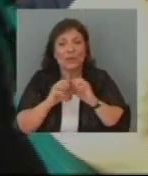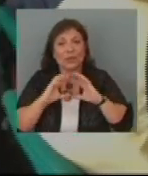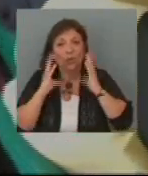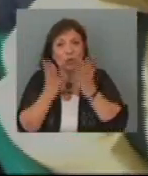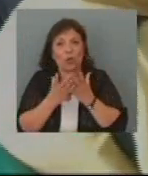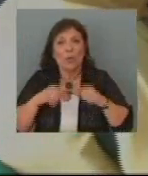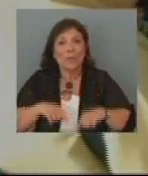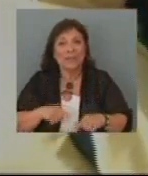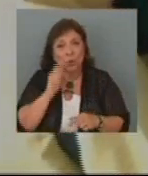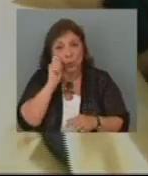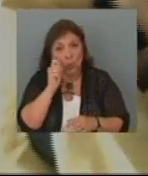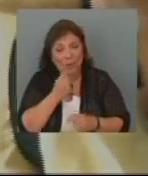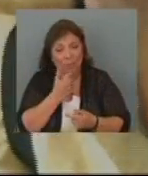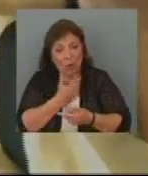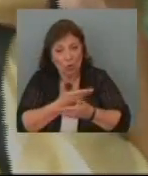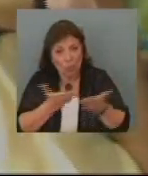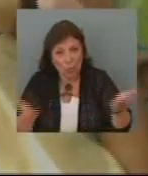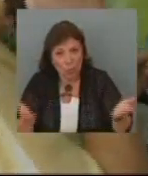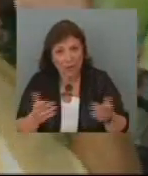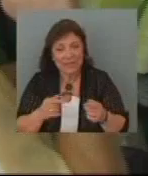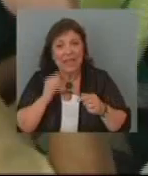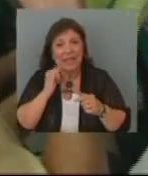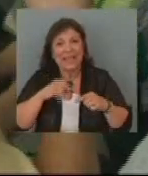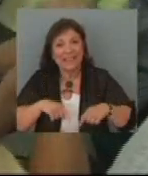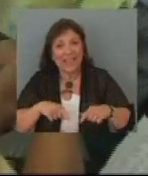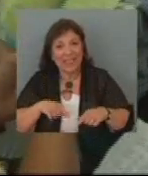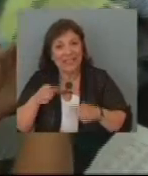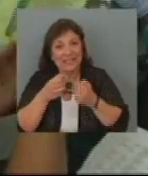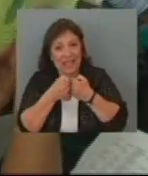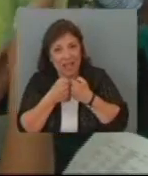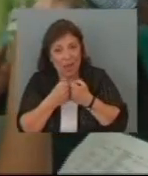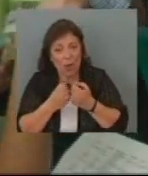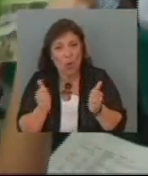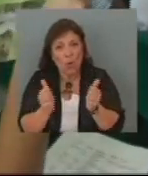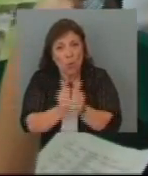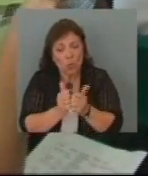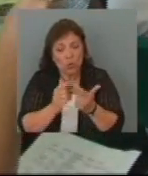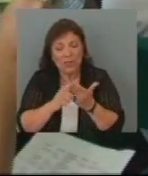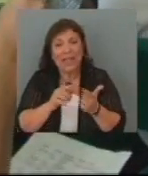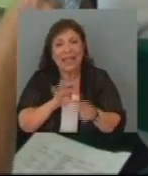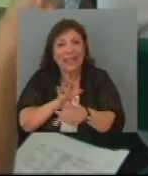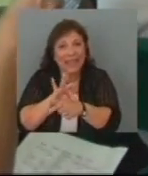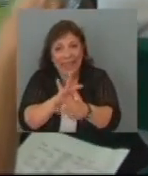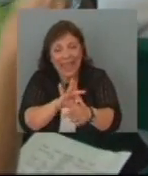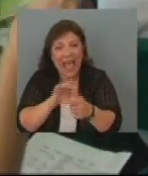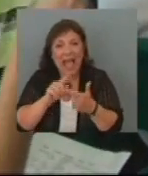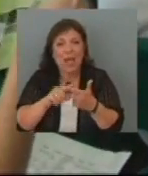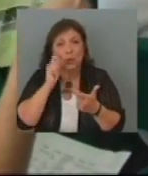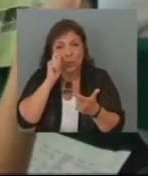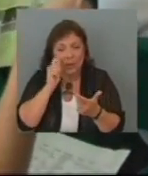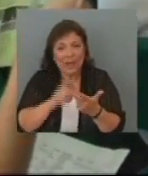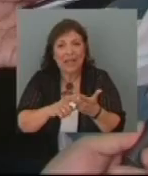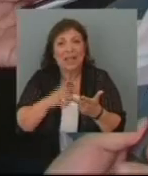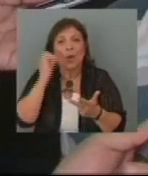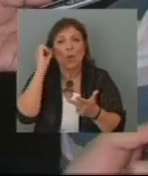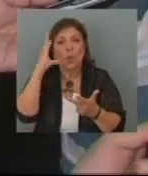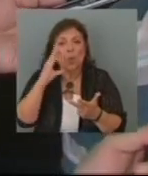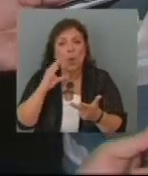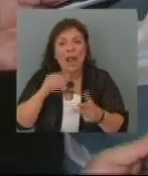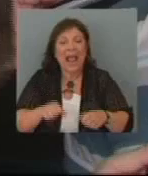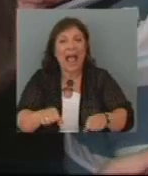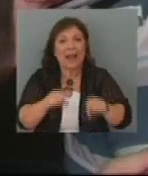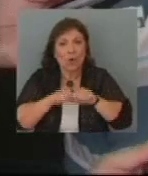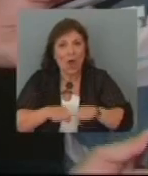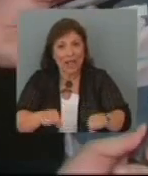del Ministerio de Turismo y Deporte y la Intendencia Sanducera junto con guías turísticos de Guichón y el Club Quehuay Canoas. Esto